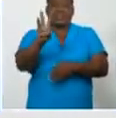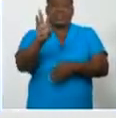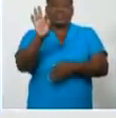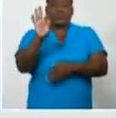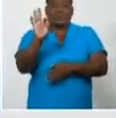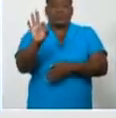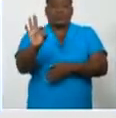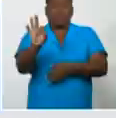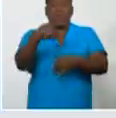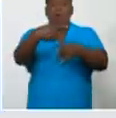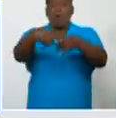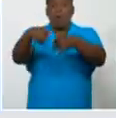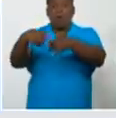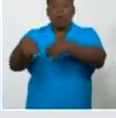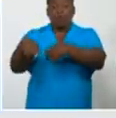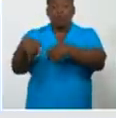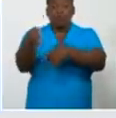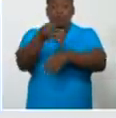otros municipios,